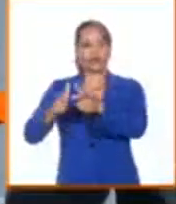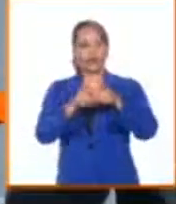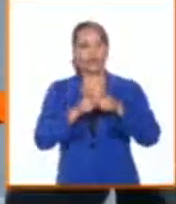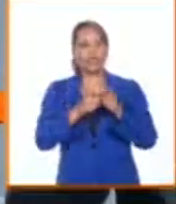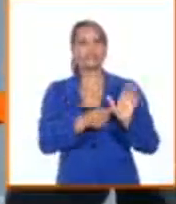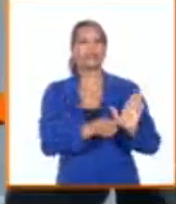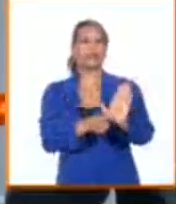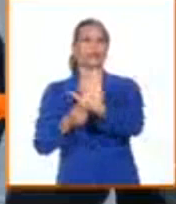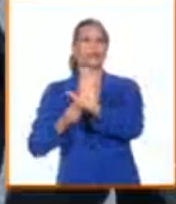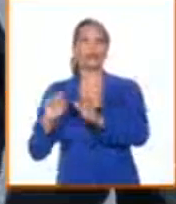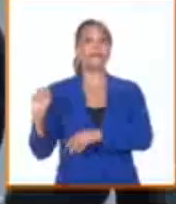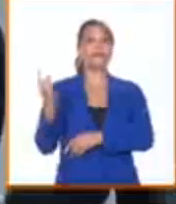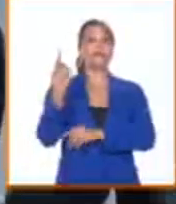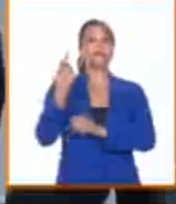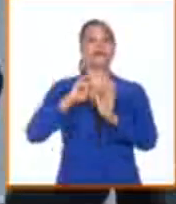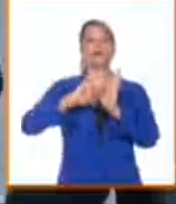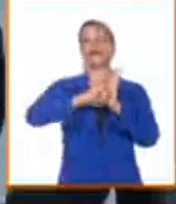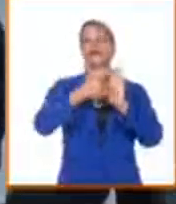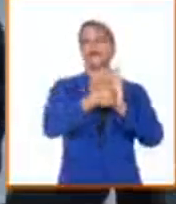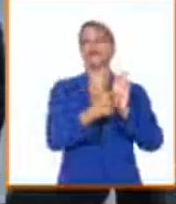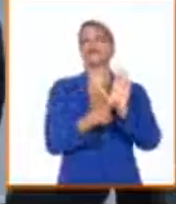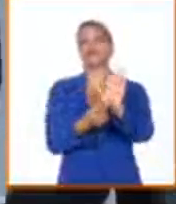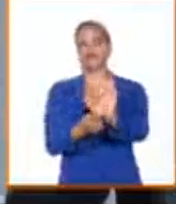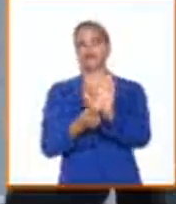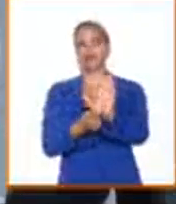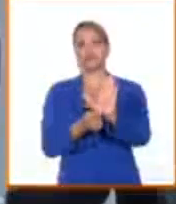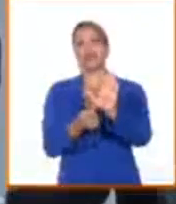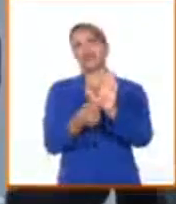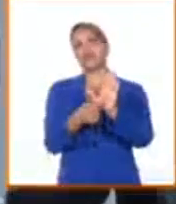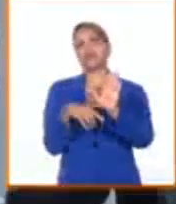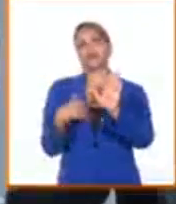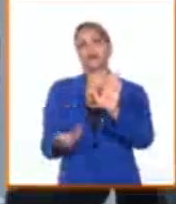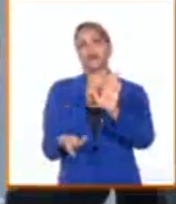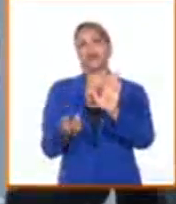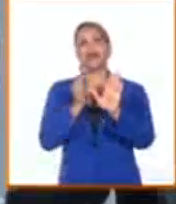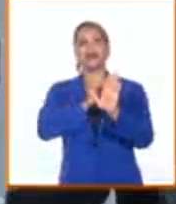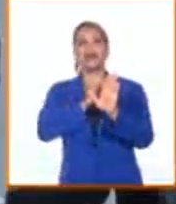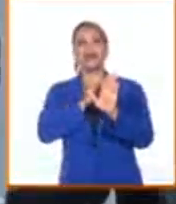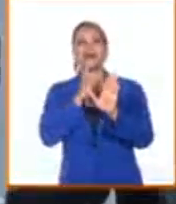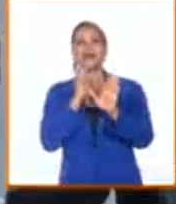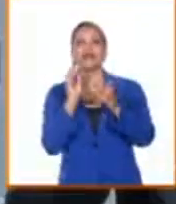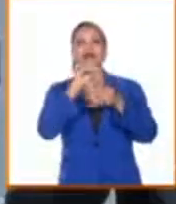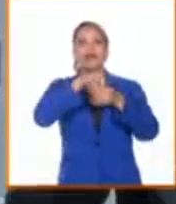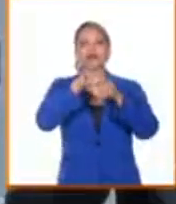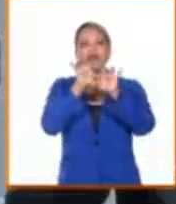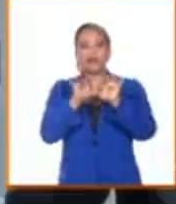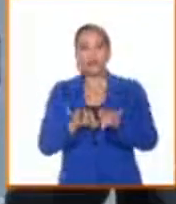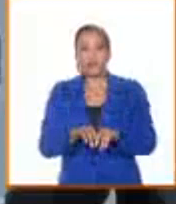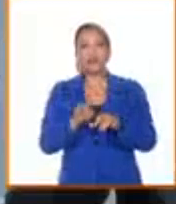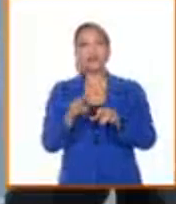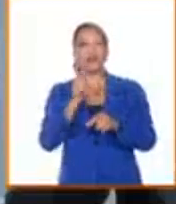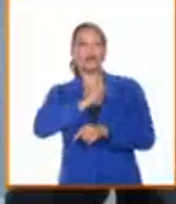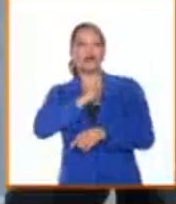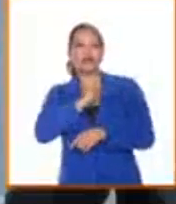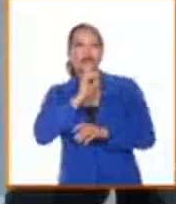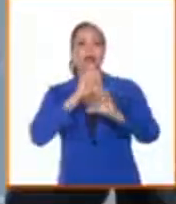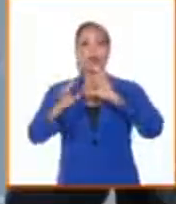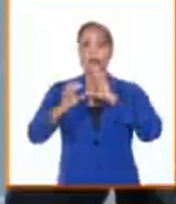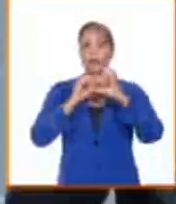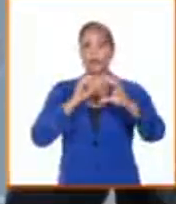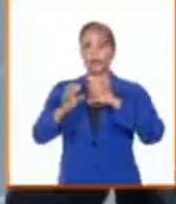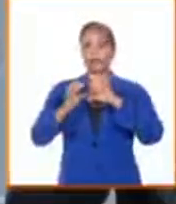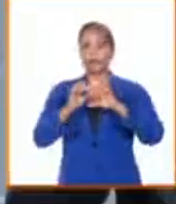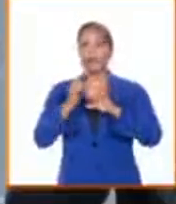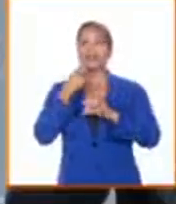el primer proyecto que de alguna manera trataba de sistematizar en un sistema la comunicación que